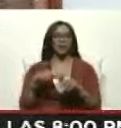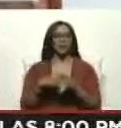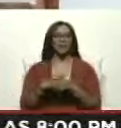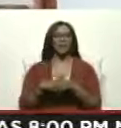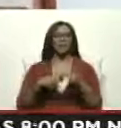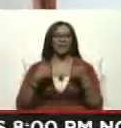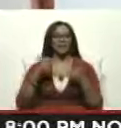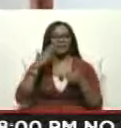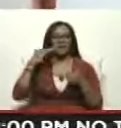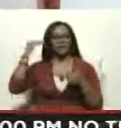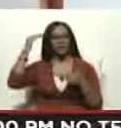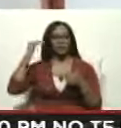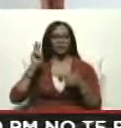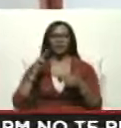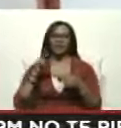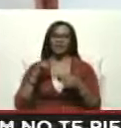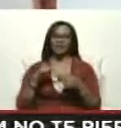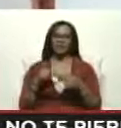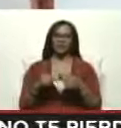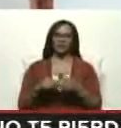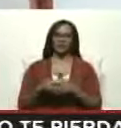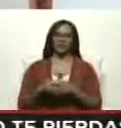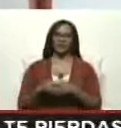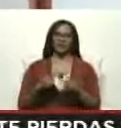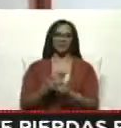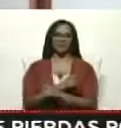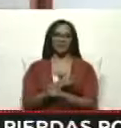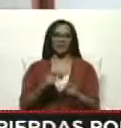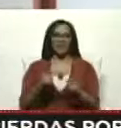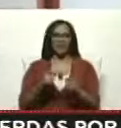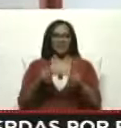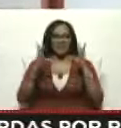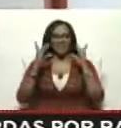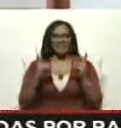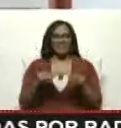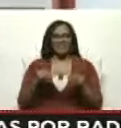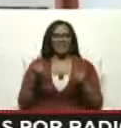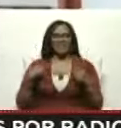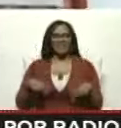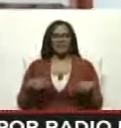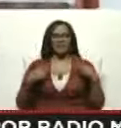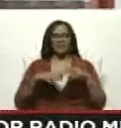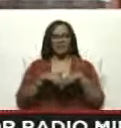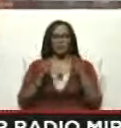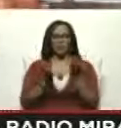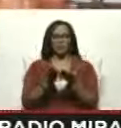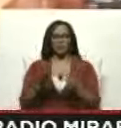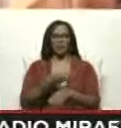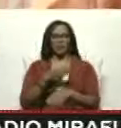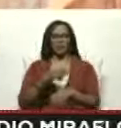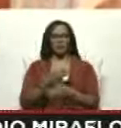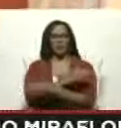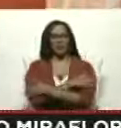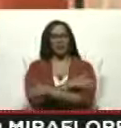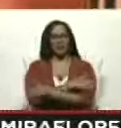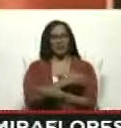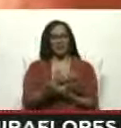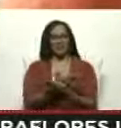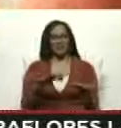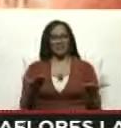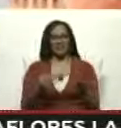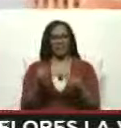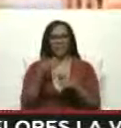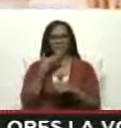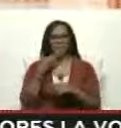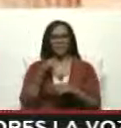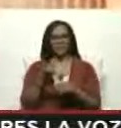más adultos que nunca han terminado de decidirse de tener vida en el mundo de la música. Un abrazo para ustedes y con estas